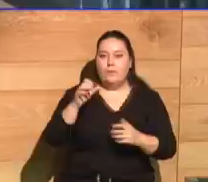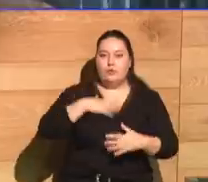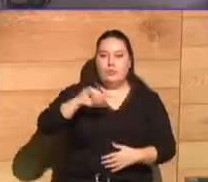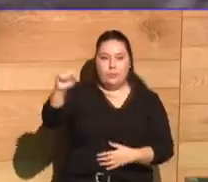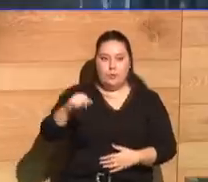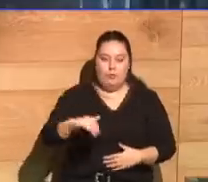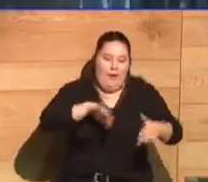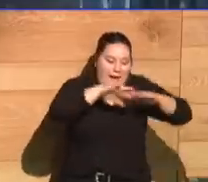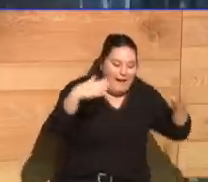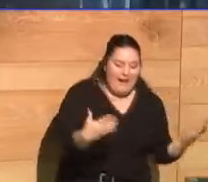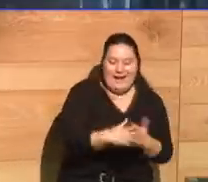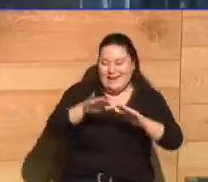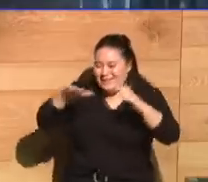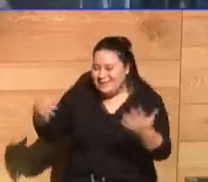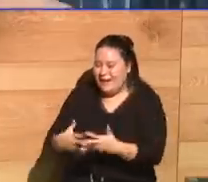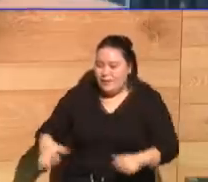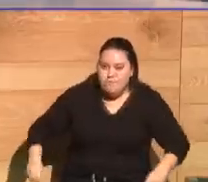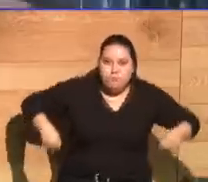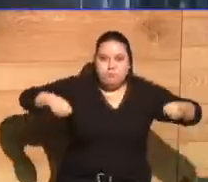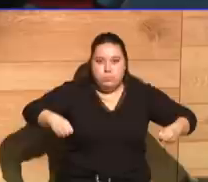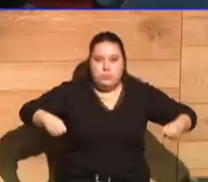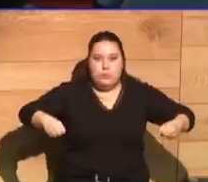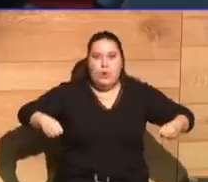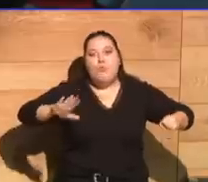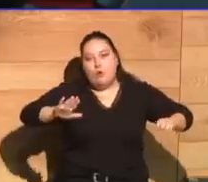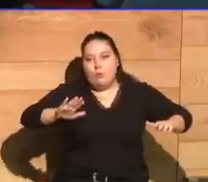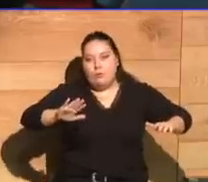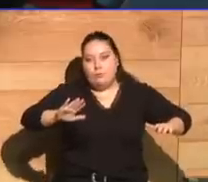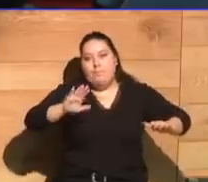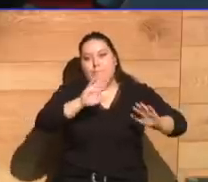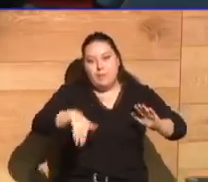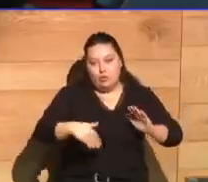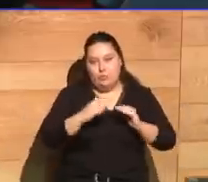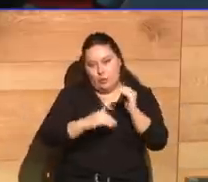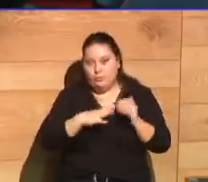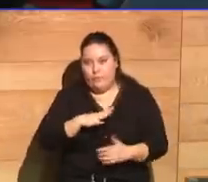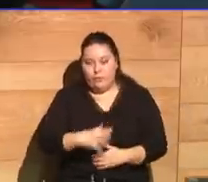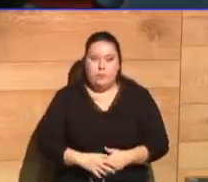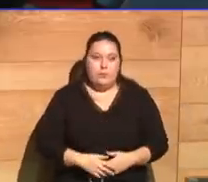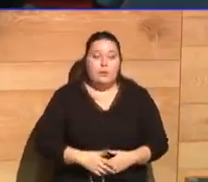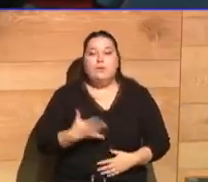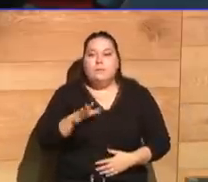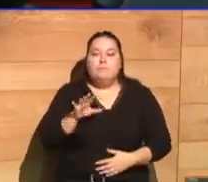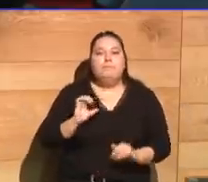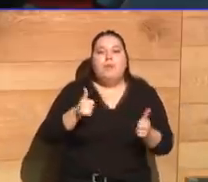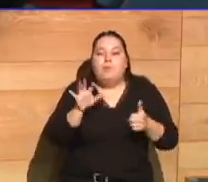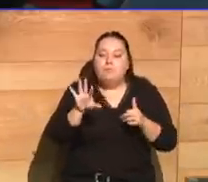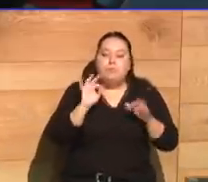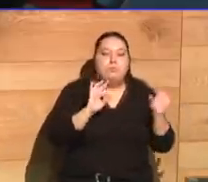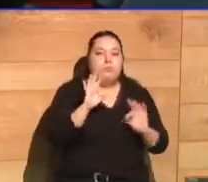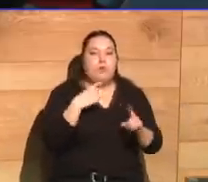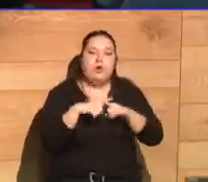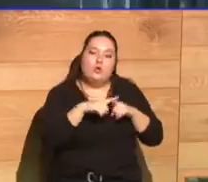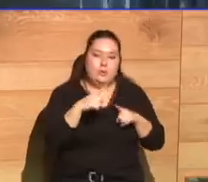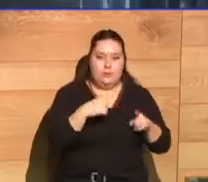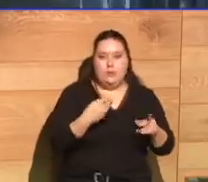con cajas y cajas y cajas. Entonces dice, bueno, a lo mejor darme algo menos. Y entonces empieza a seleccionar los elementos que le parecen